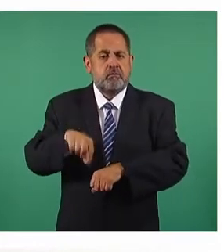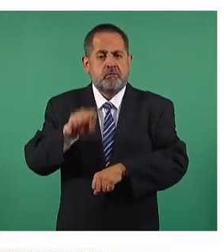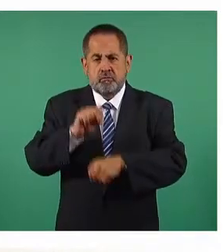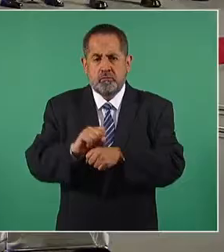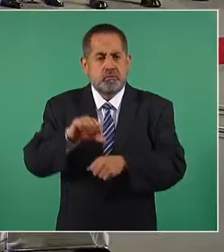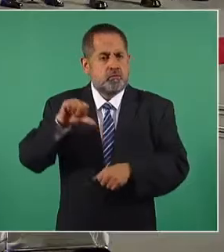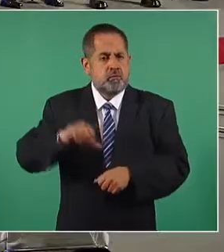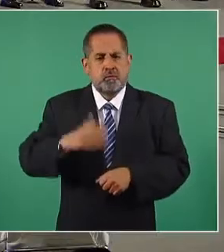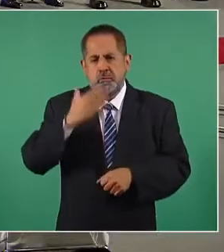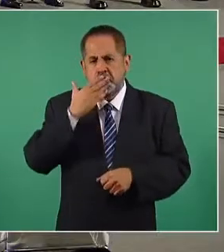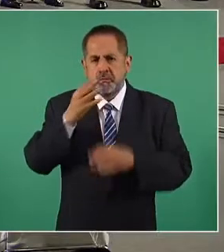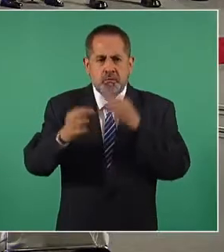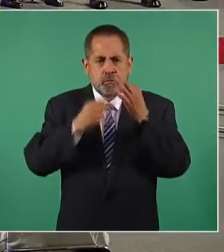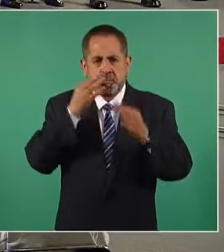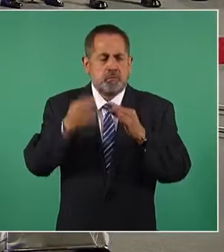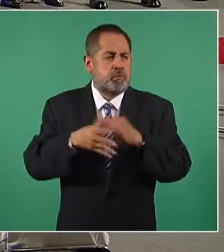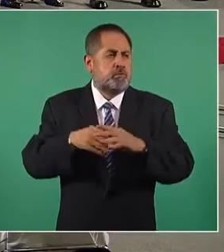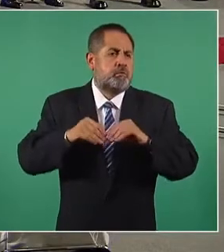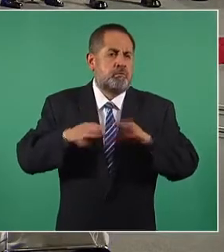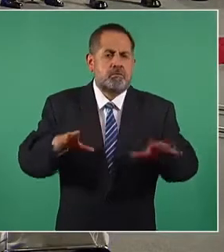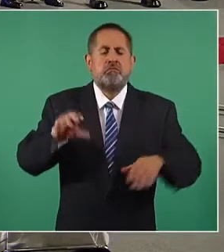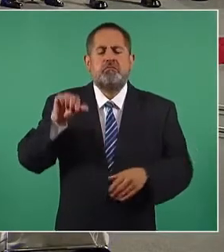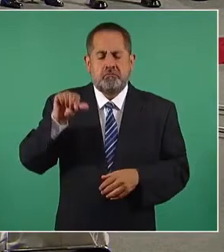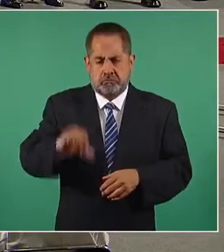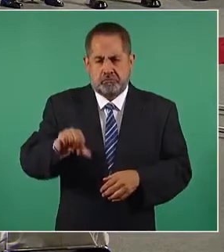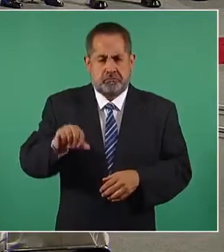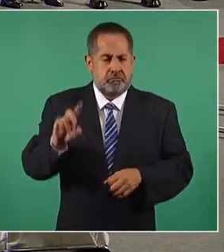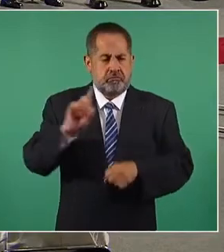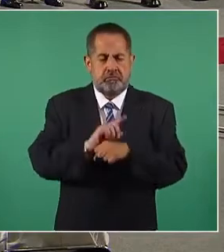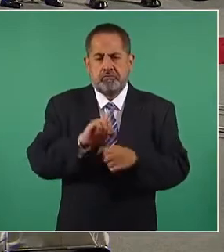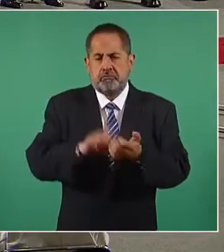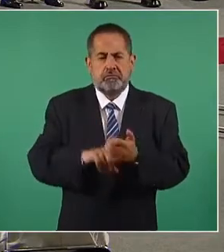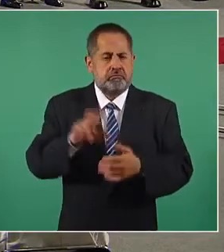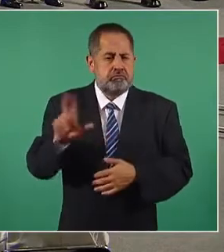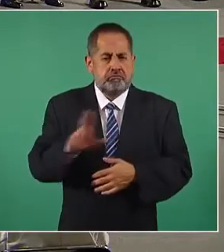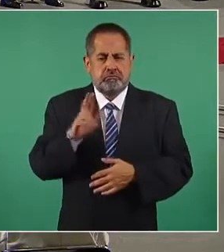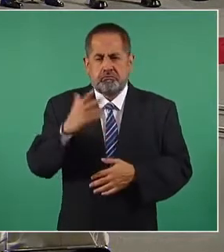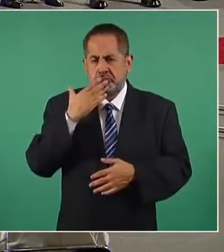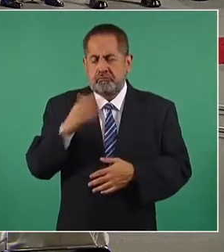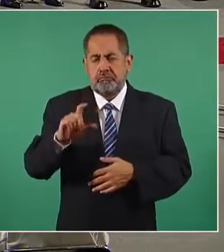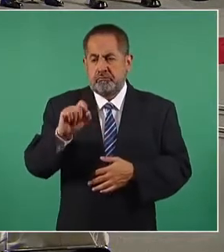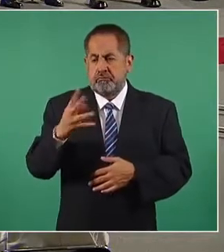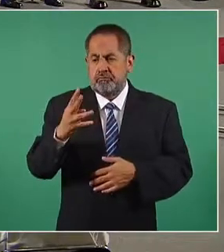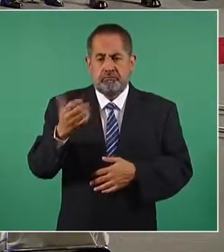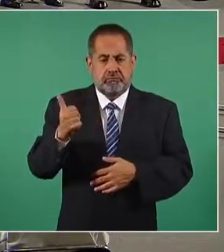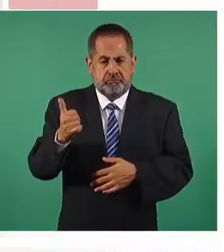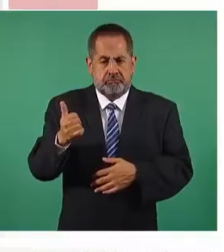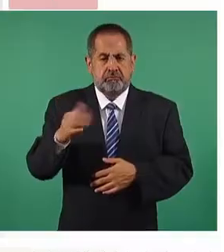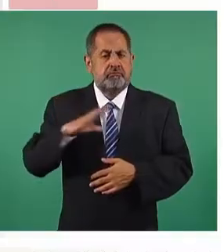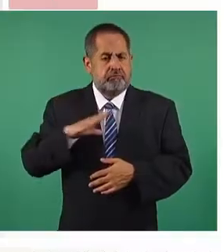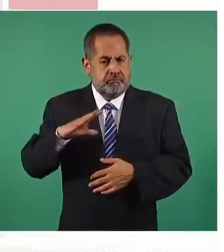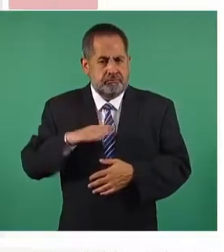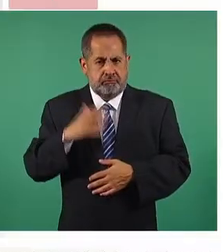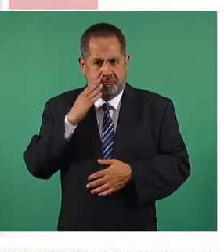buena noticia que recibimos hoy, martes 24 de agosto, recibiremos